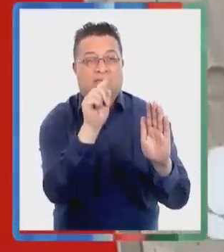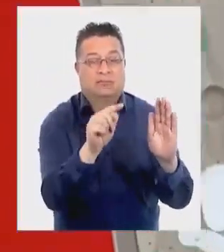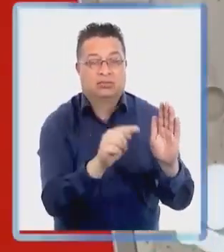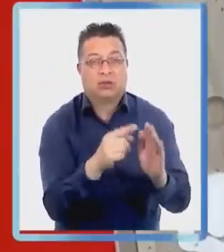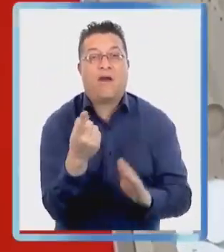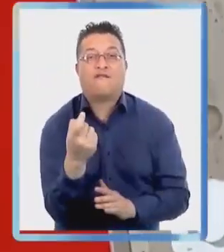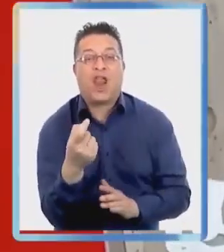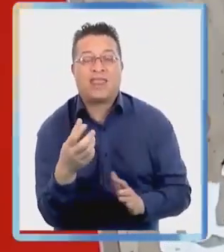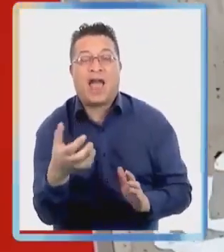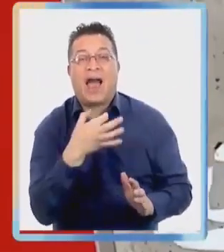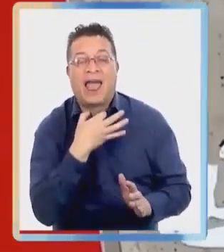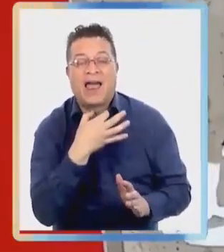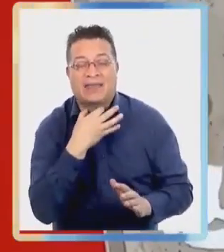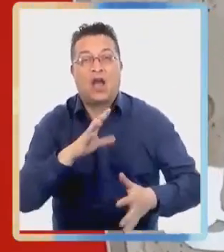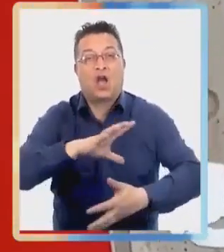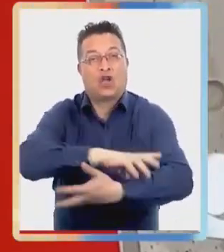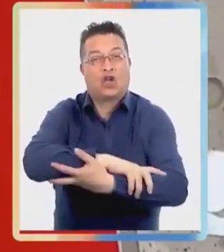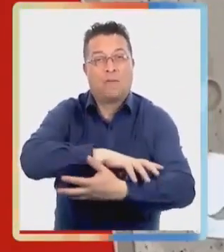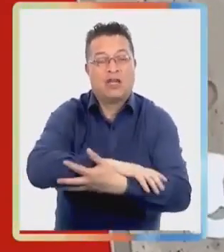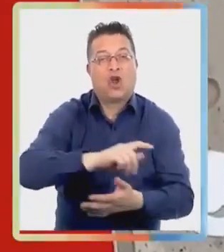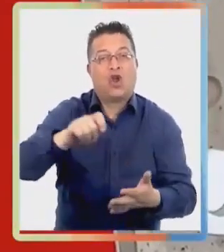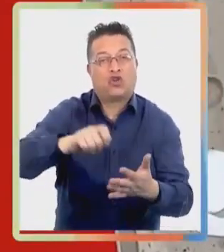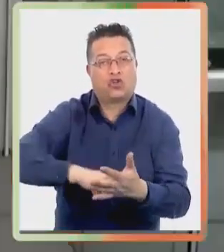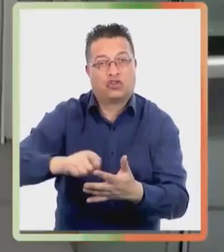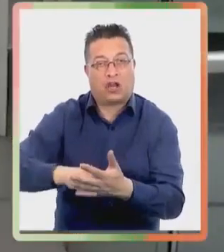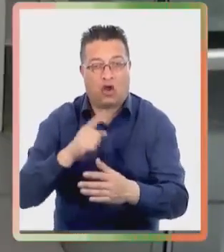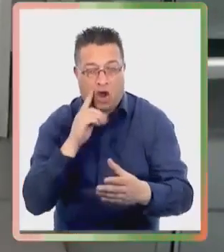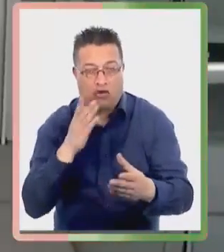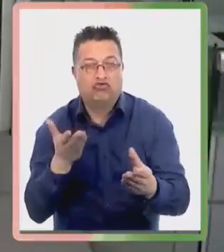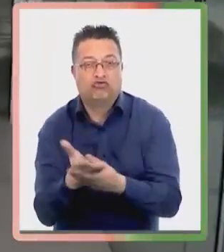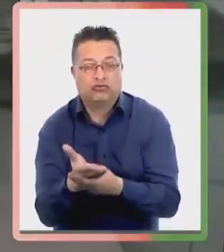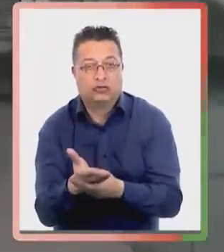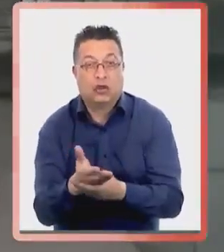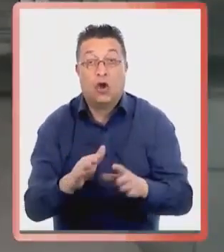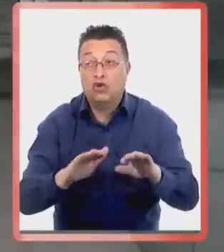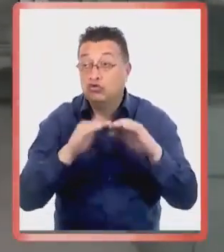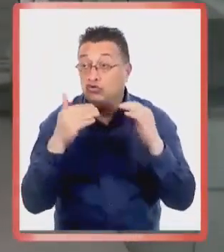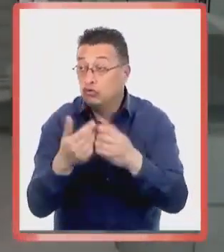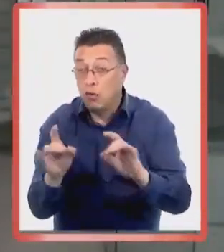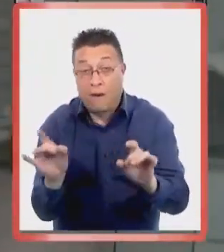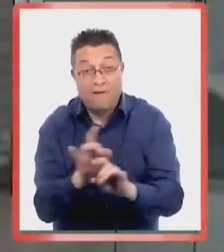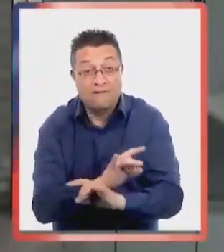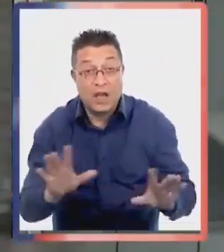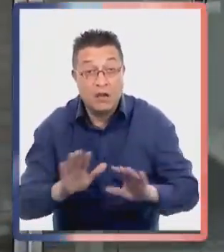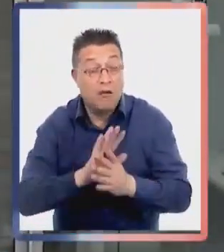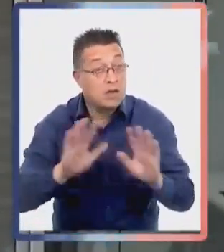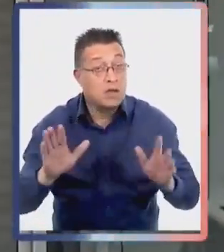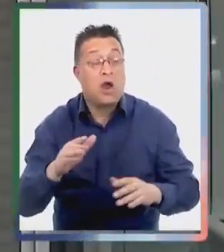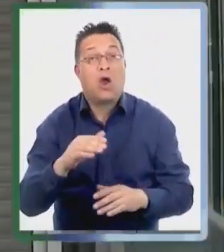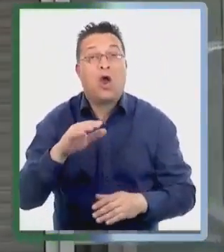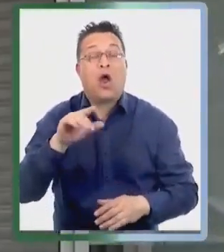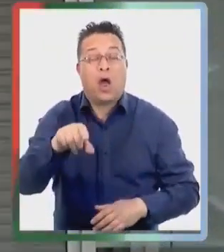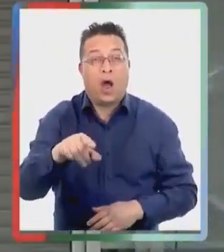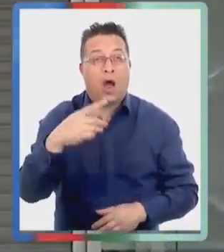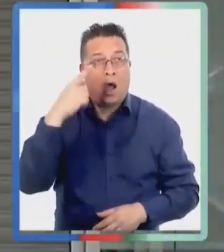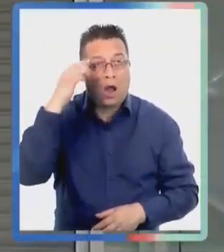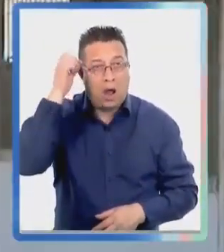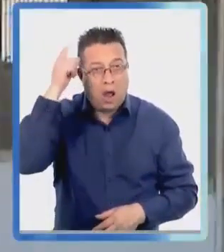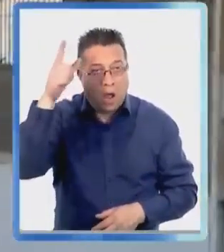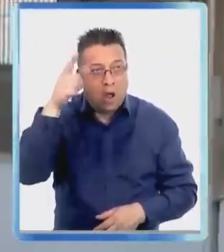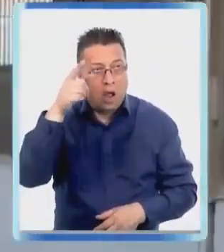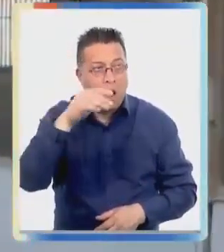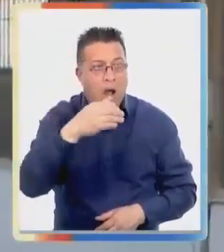boletas de garantía de convenios y contratos. Recién cuando todo terminó, los guardias cayeron en la cuenta de que todo